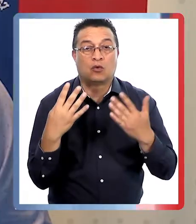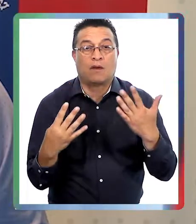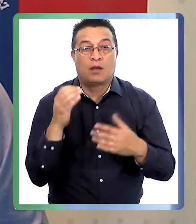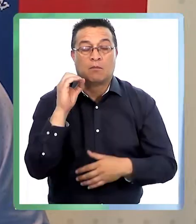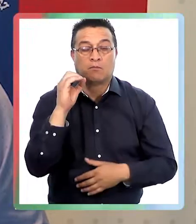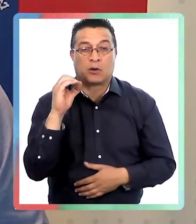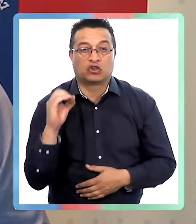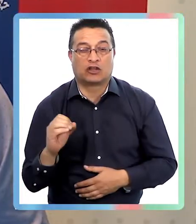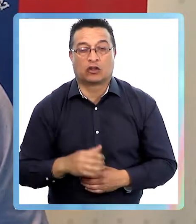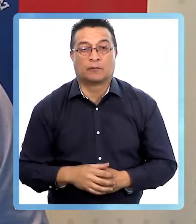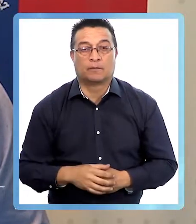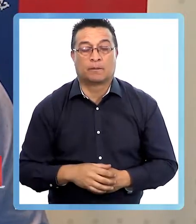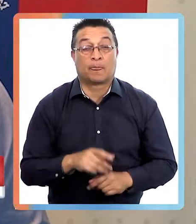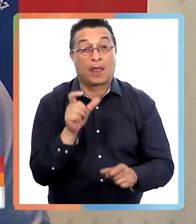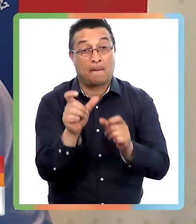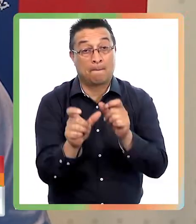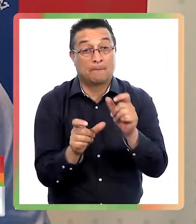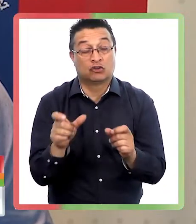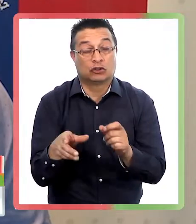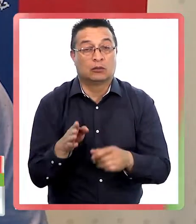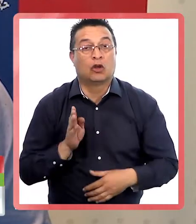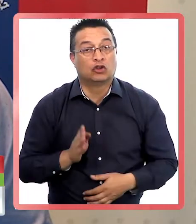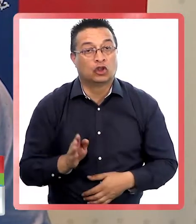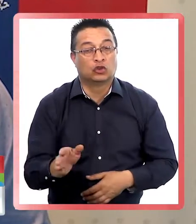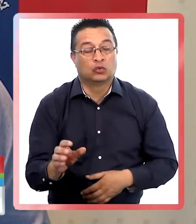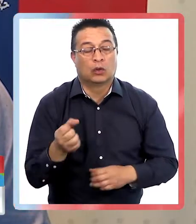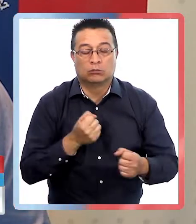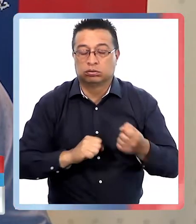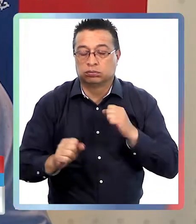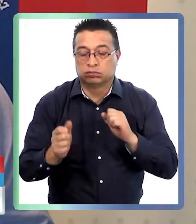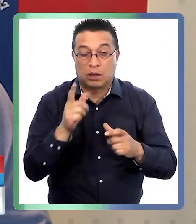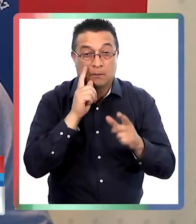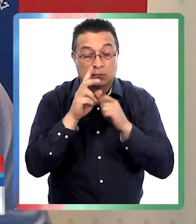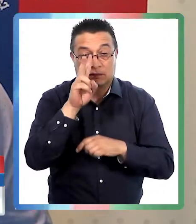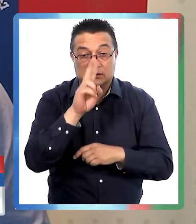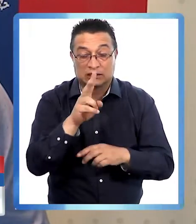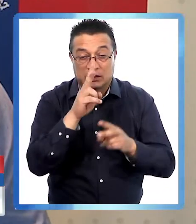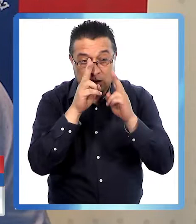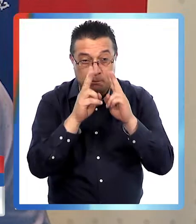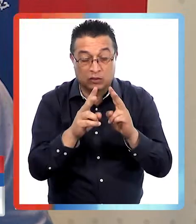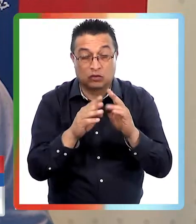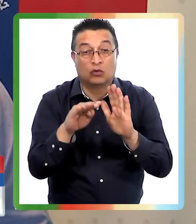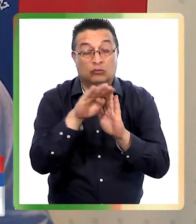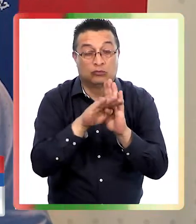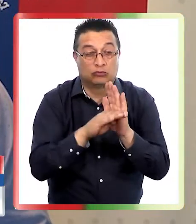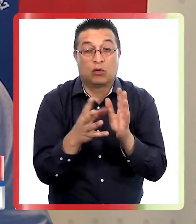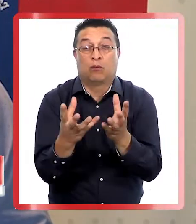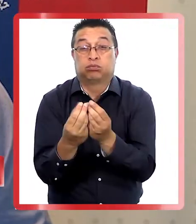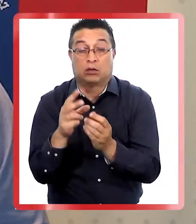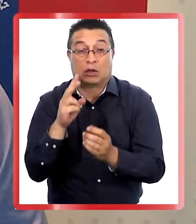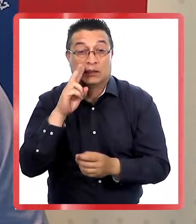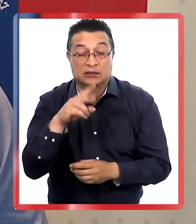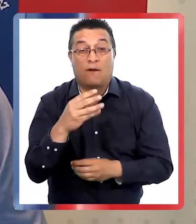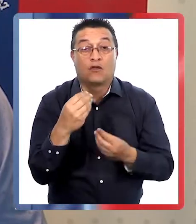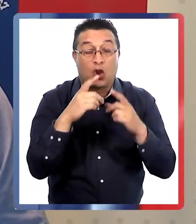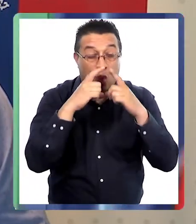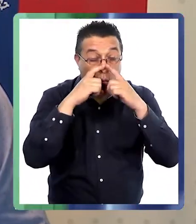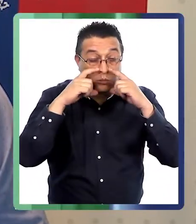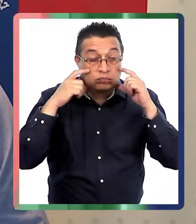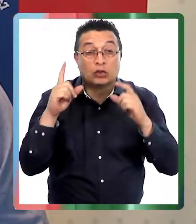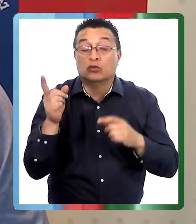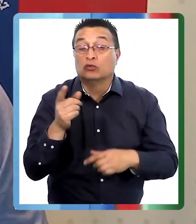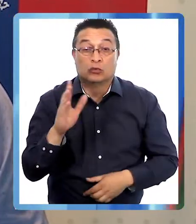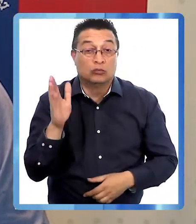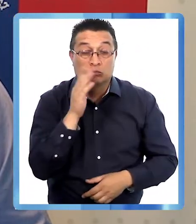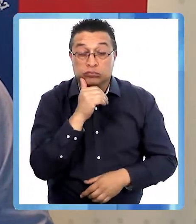41,49%. Si la población continúa con conductas de riesgo, sin respetar protocolos, sin respetar aforos, sin el buen uso de los elementos de